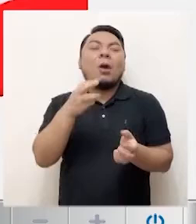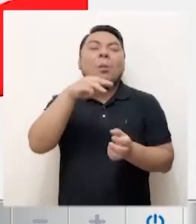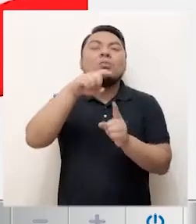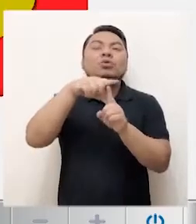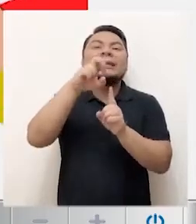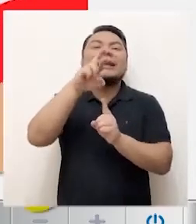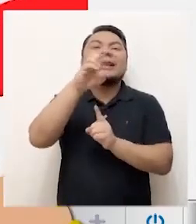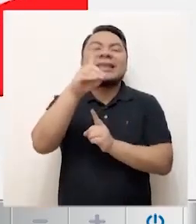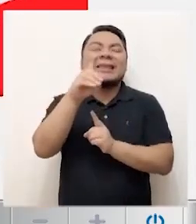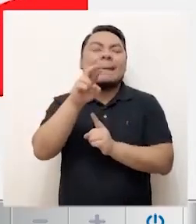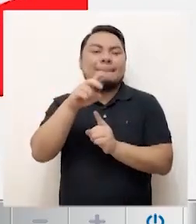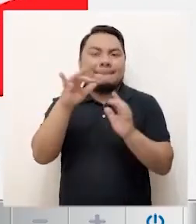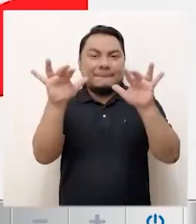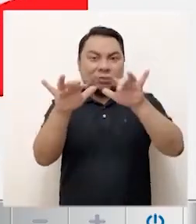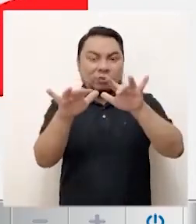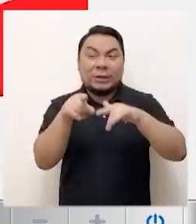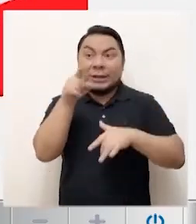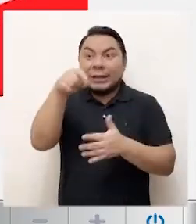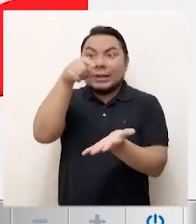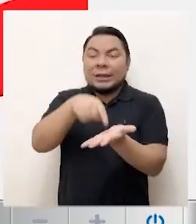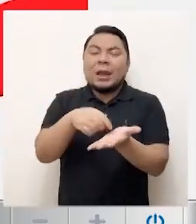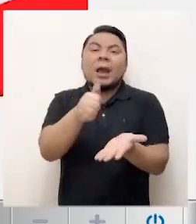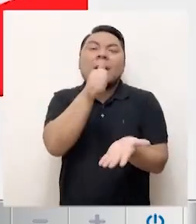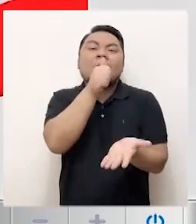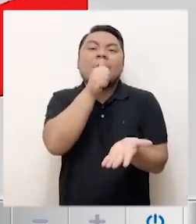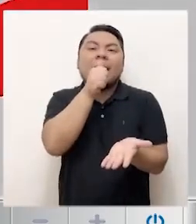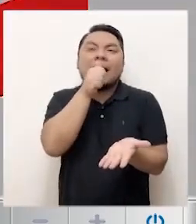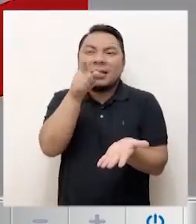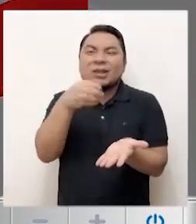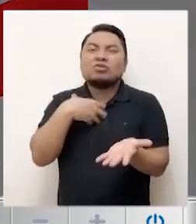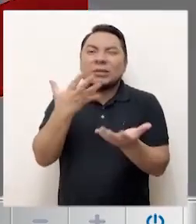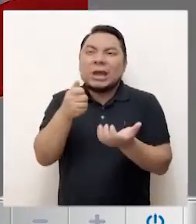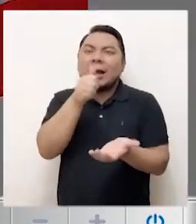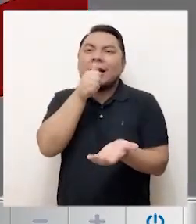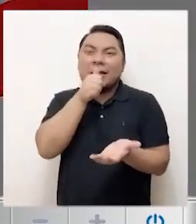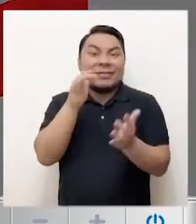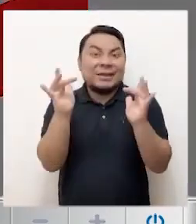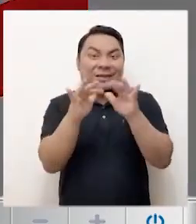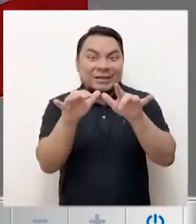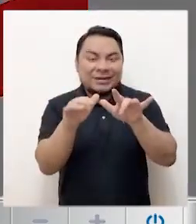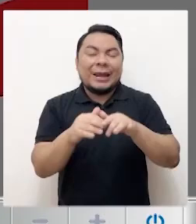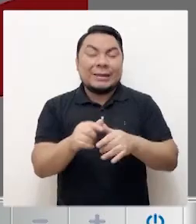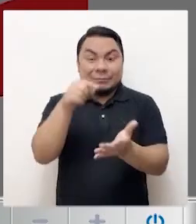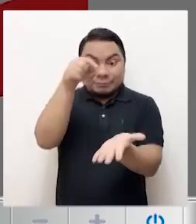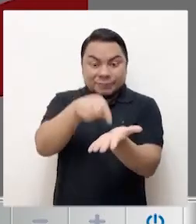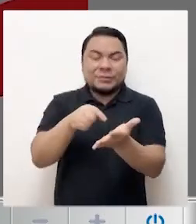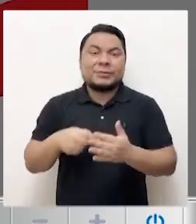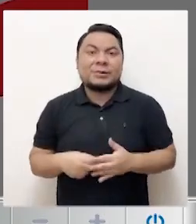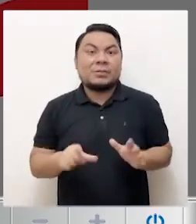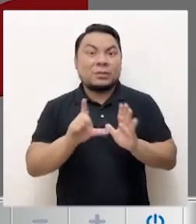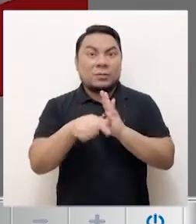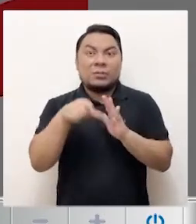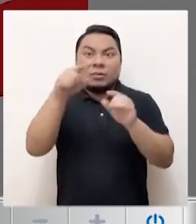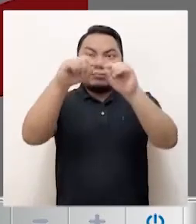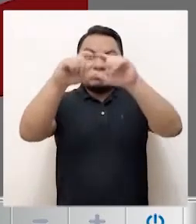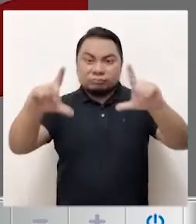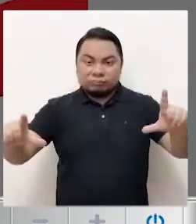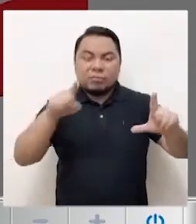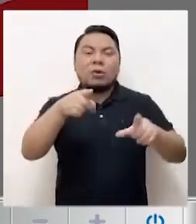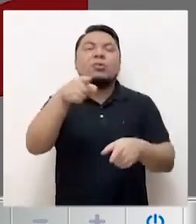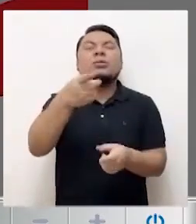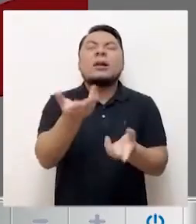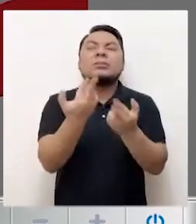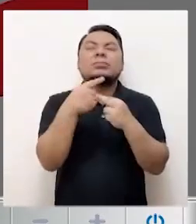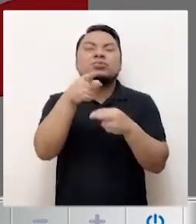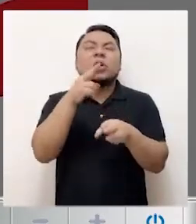Virtual. Haga clic en el botón Generación de clave Internet. Seguidamente, en esta nueva ventana, rellene los datos